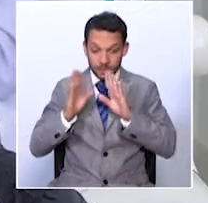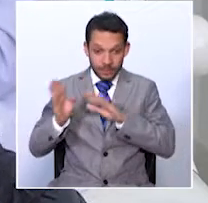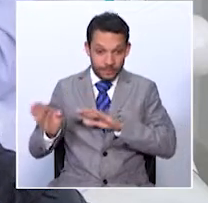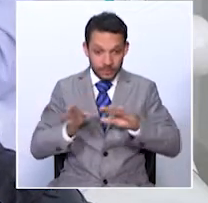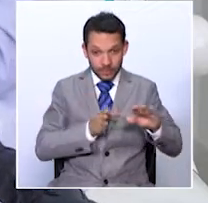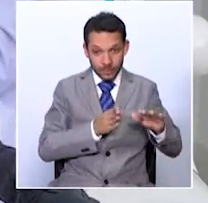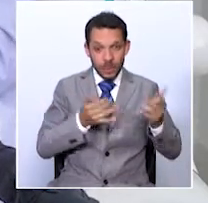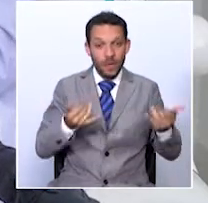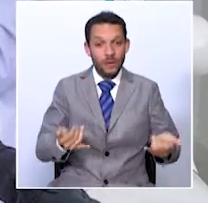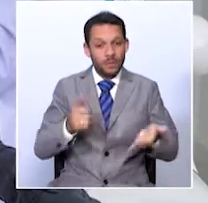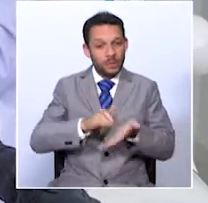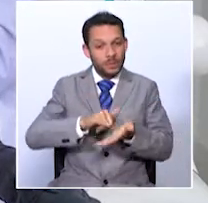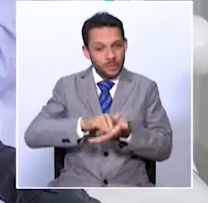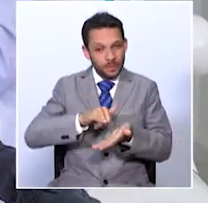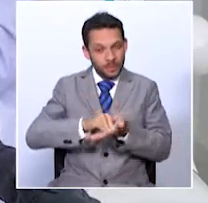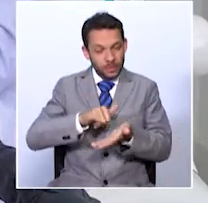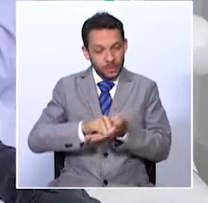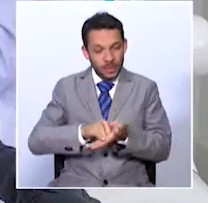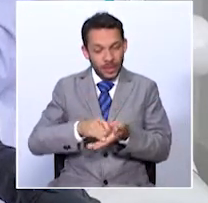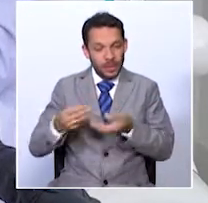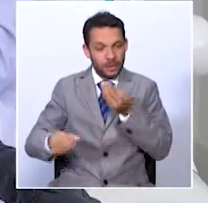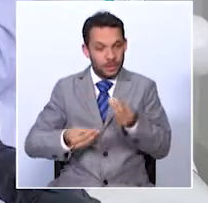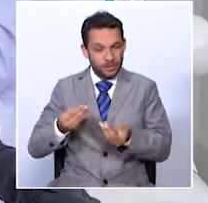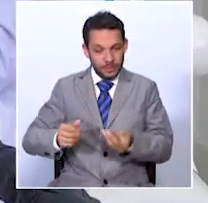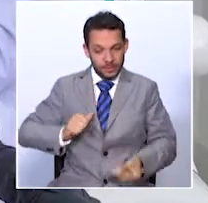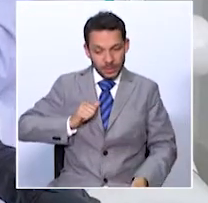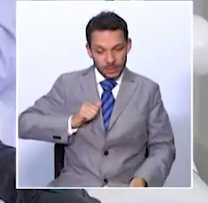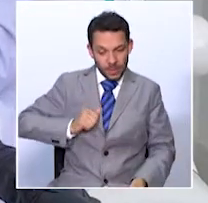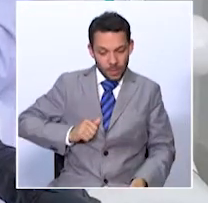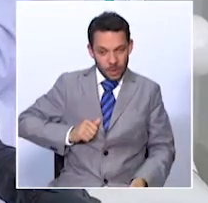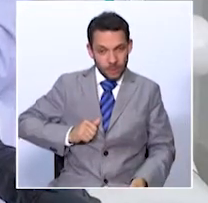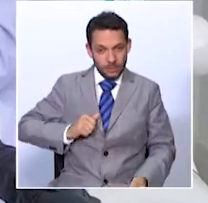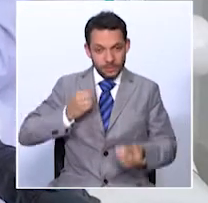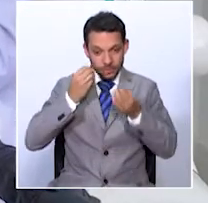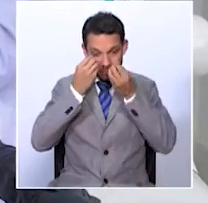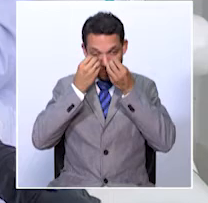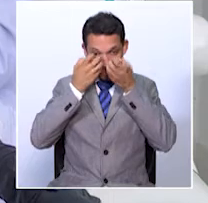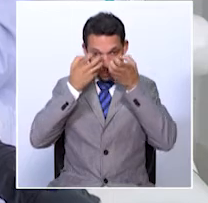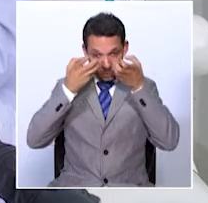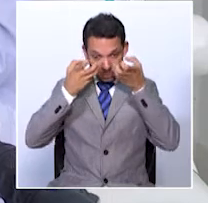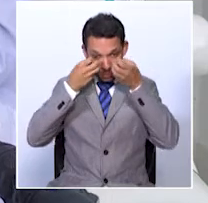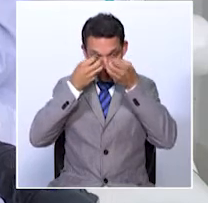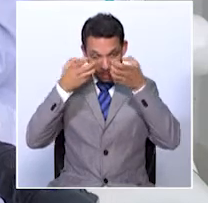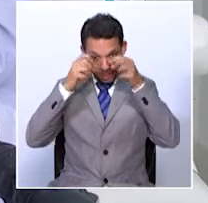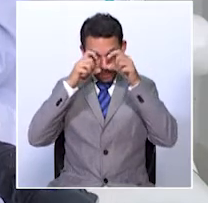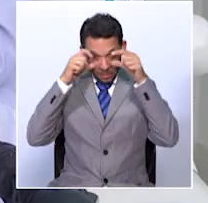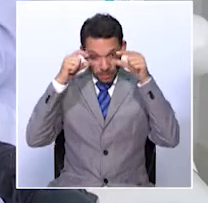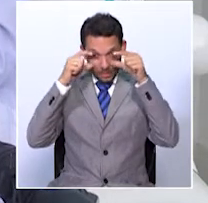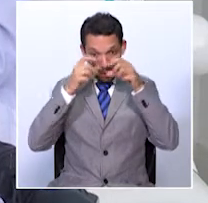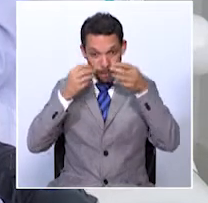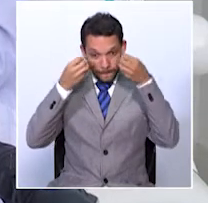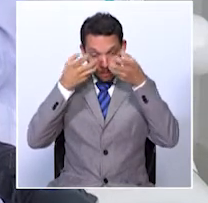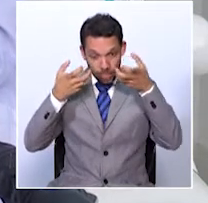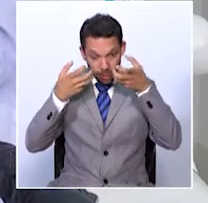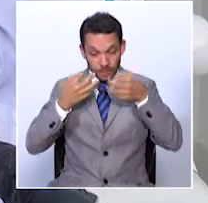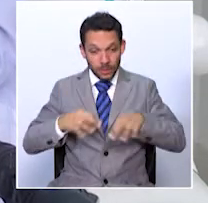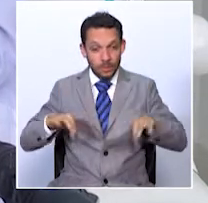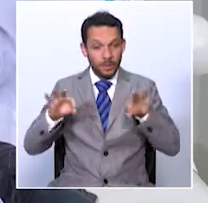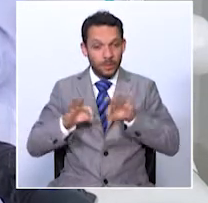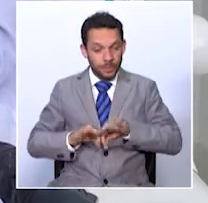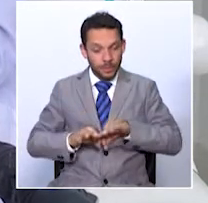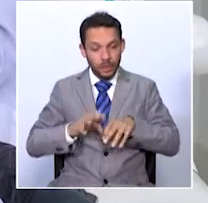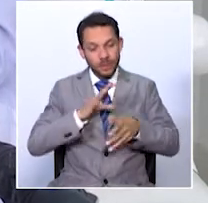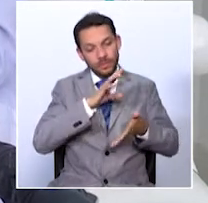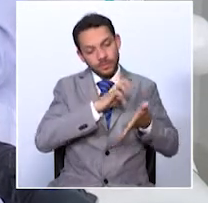En estos casos, ¿ustedes retiran únicamente la bolsita o, como en el caso del párpado superior, que quitan el sobrante